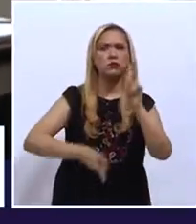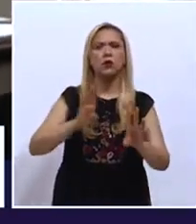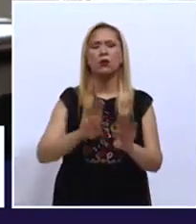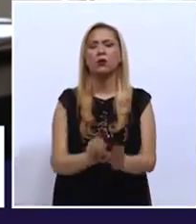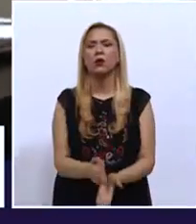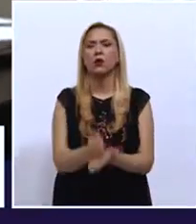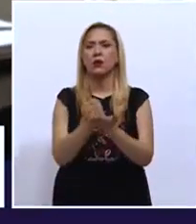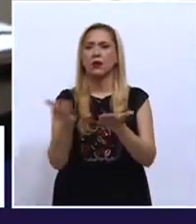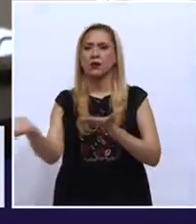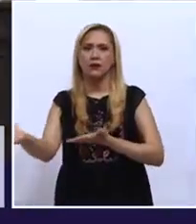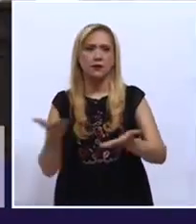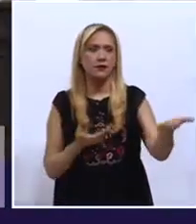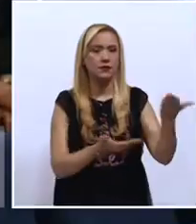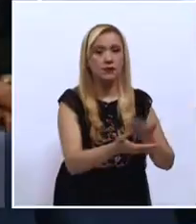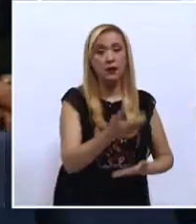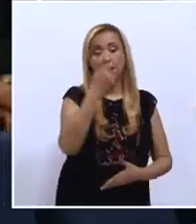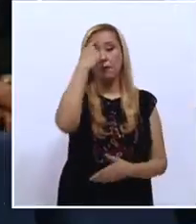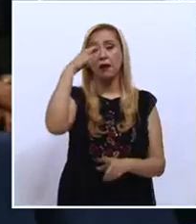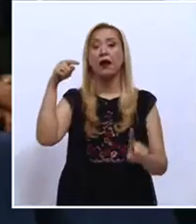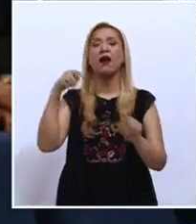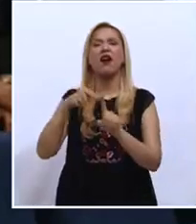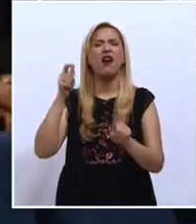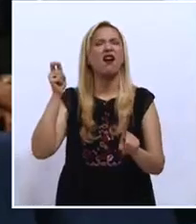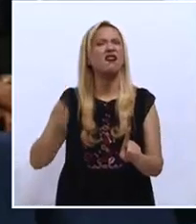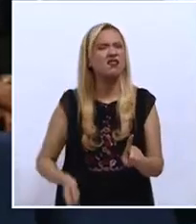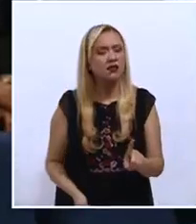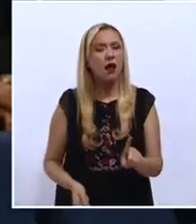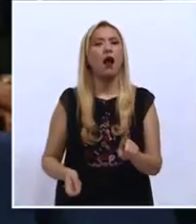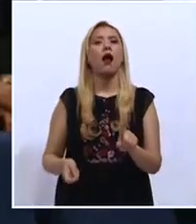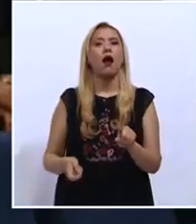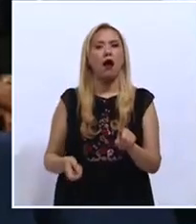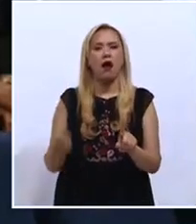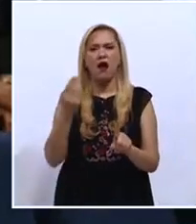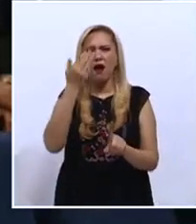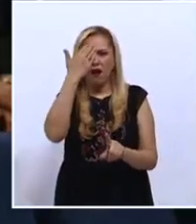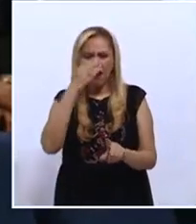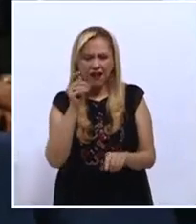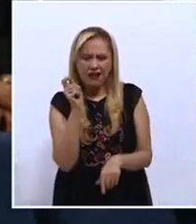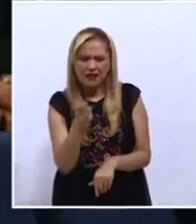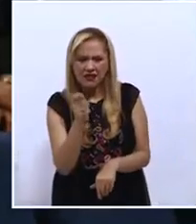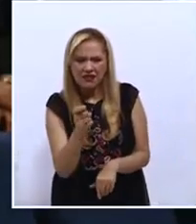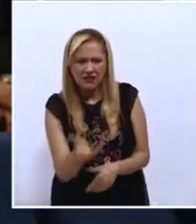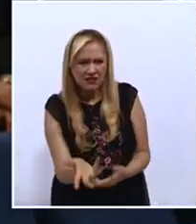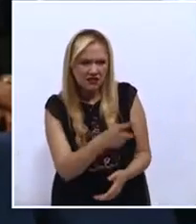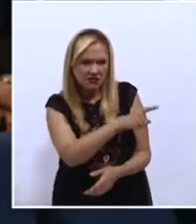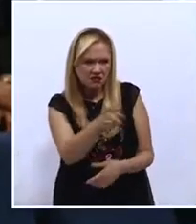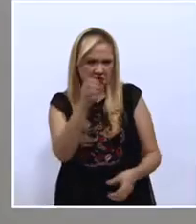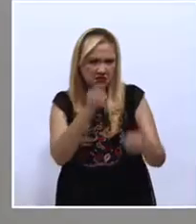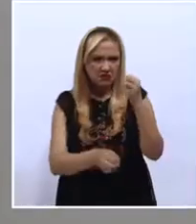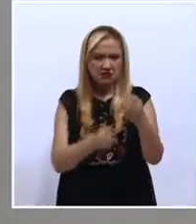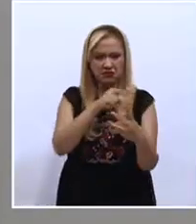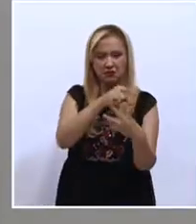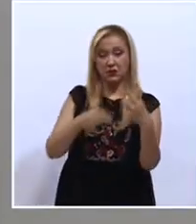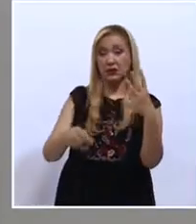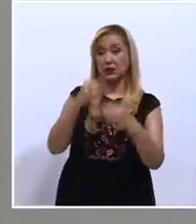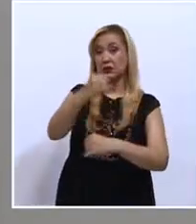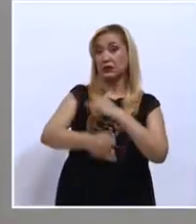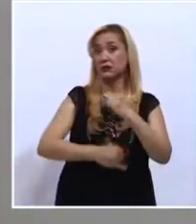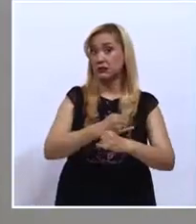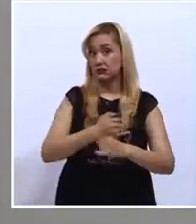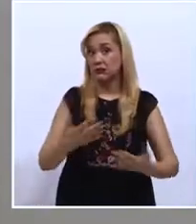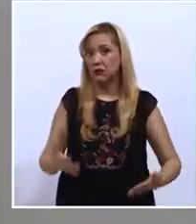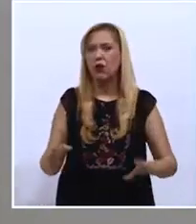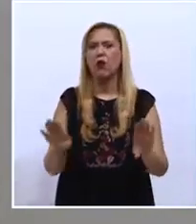cooperación institucional, el cual tiene como objetivo conocer qué es lo que están haciendo los 3 tribunales internacionales y